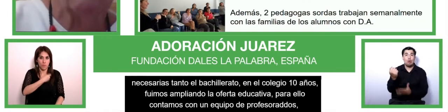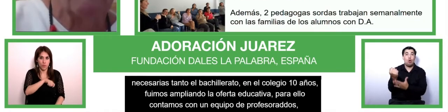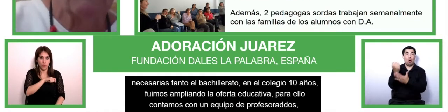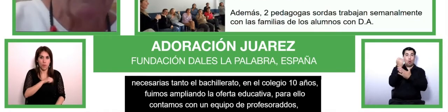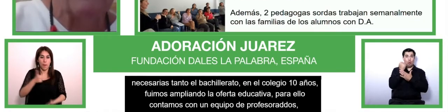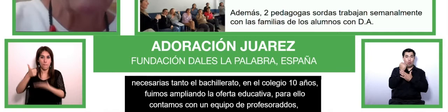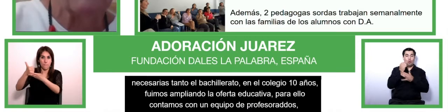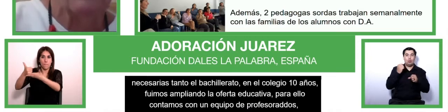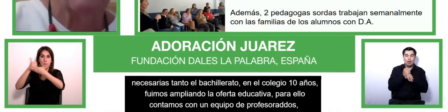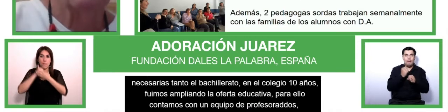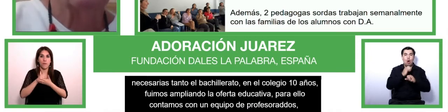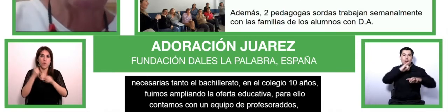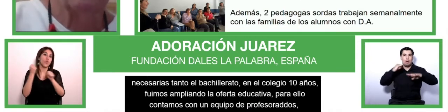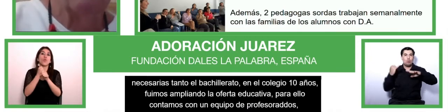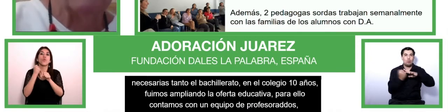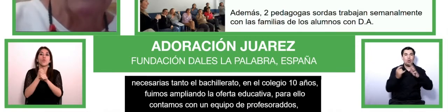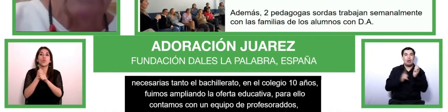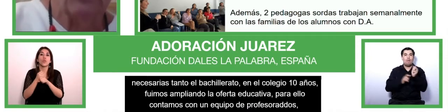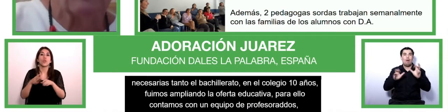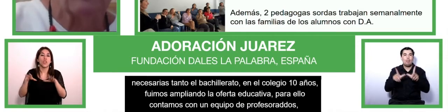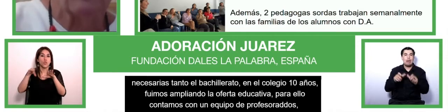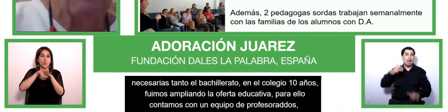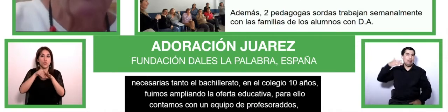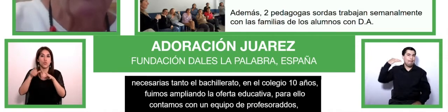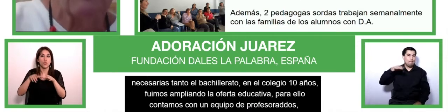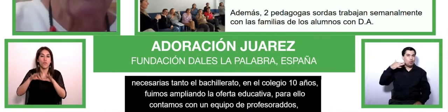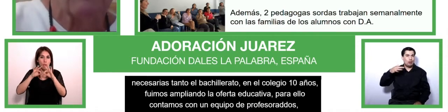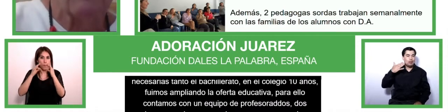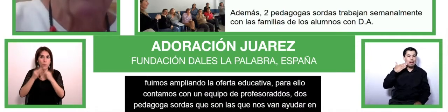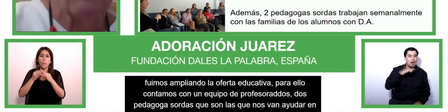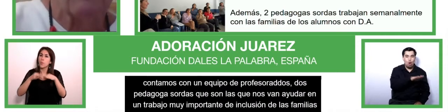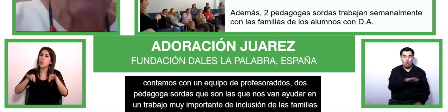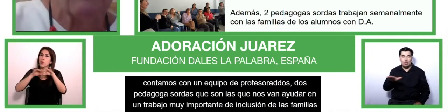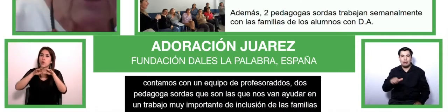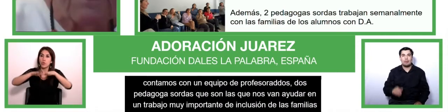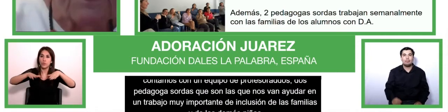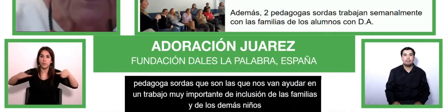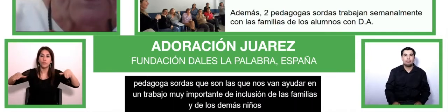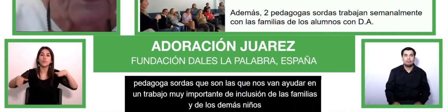inclusión de las familias y de los demás niños. La siguiente, por favor.